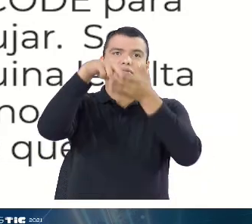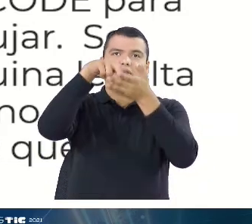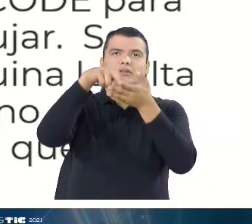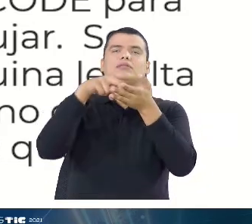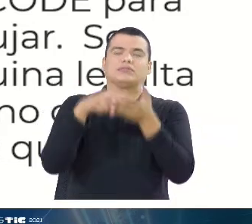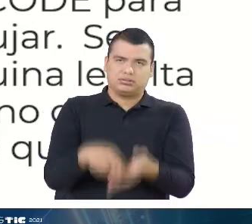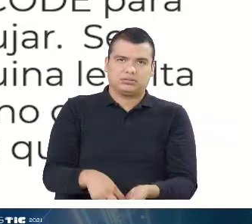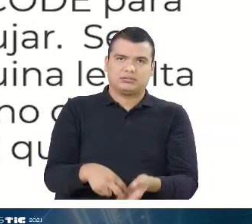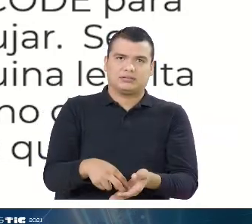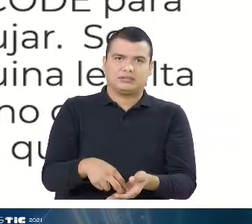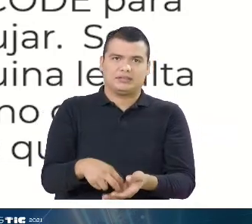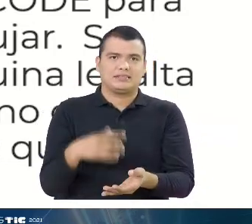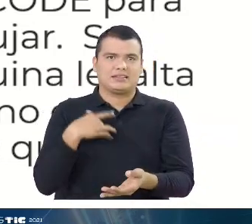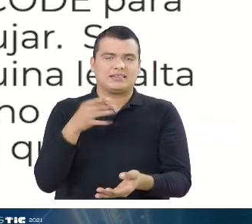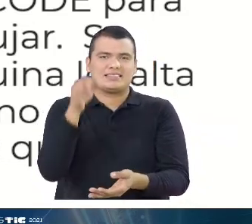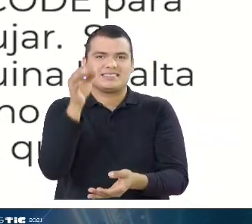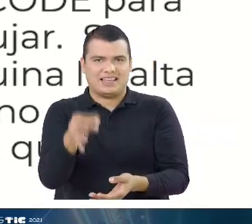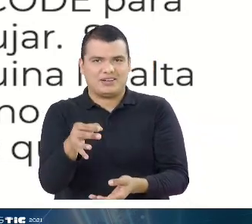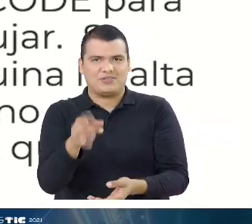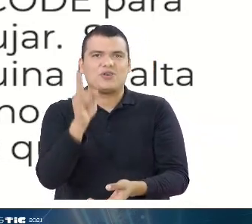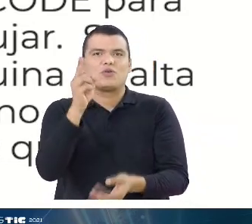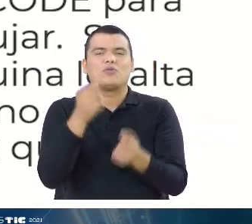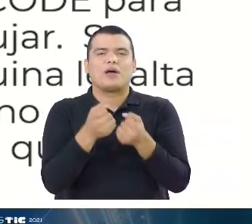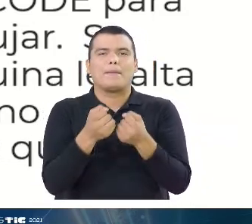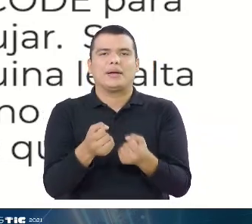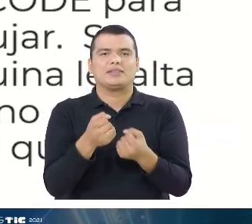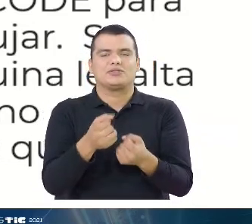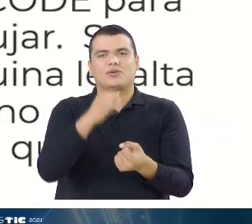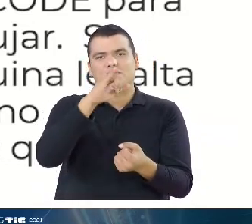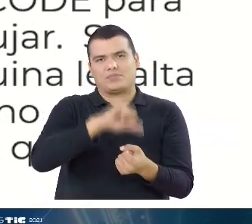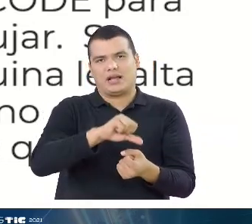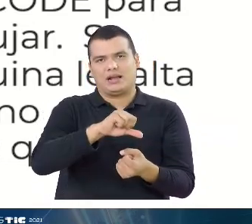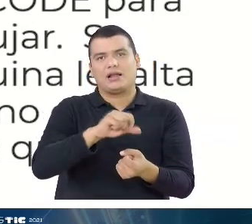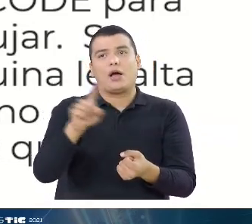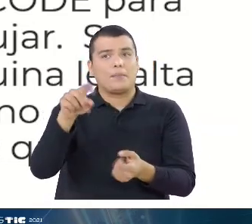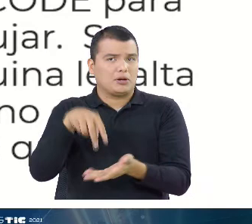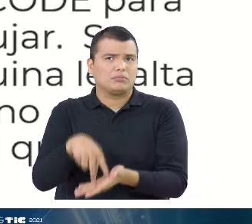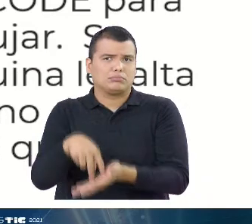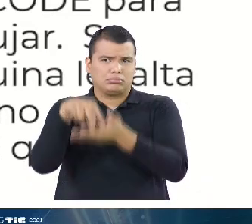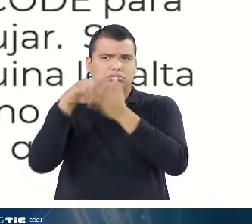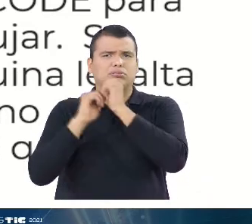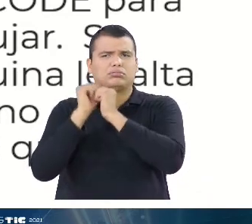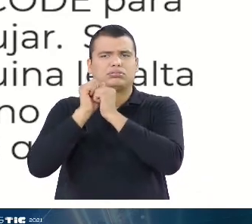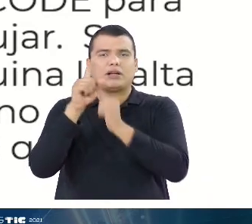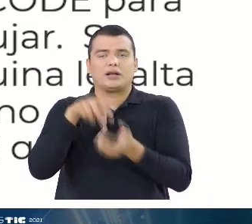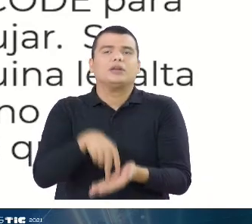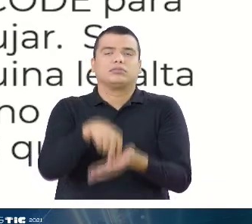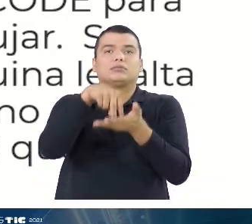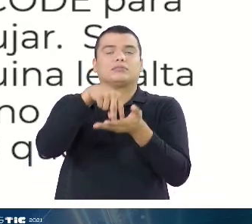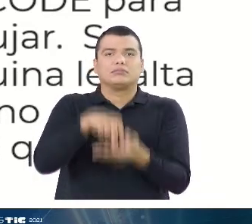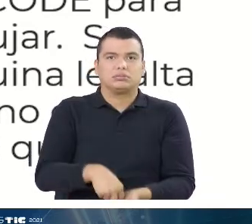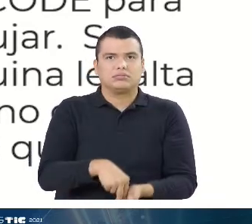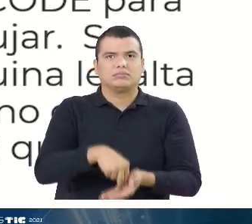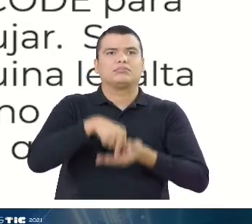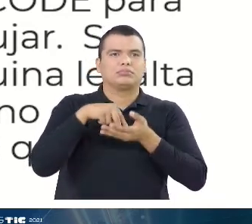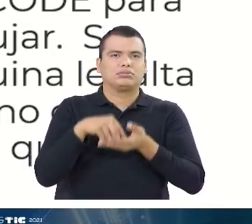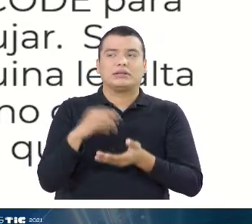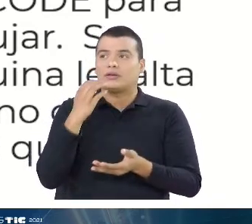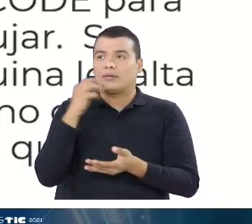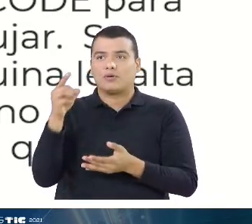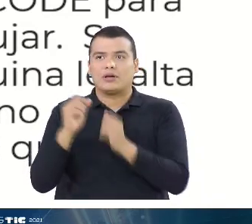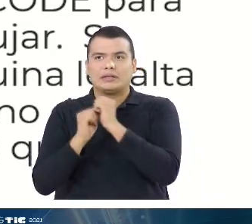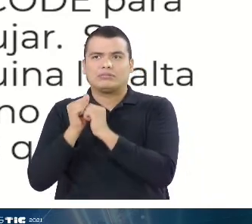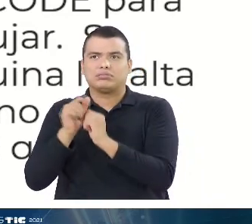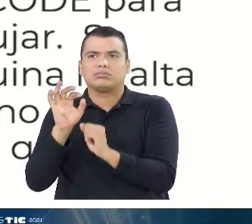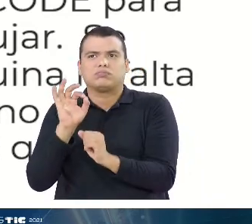a sentir un tironazo. El ascensor no va a funcionar bien. Igual esta máquina, si estuviera bien calibrada,